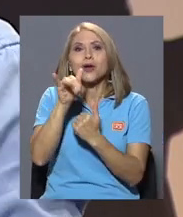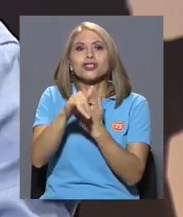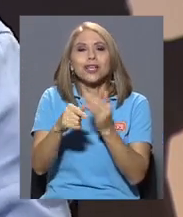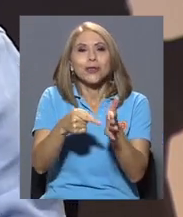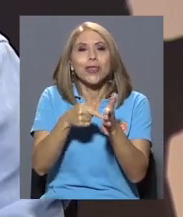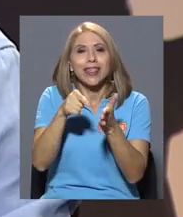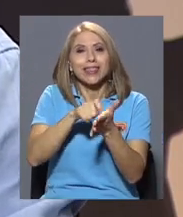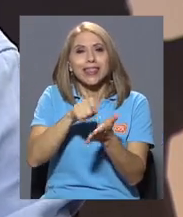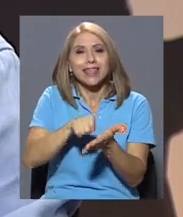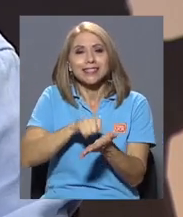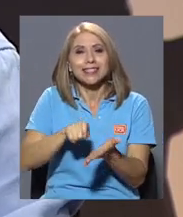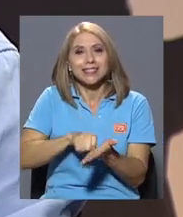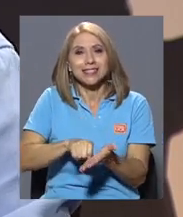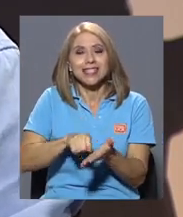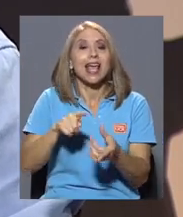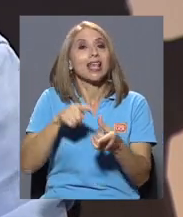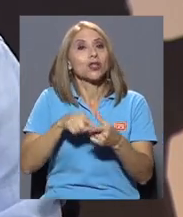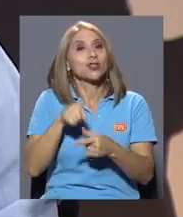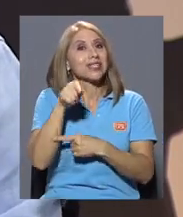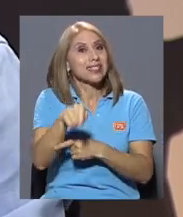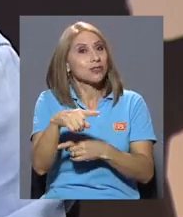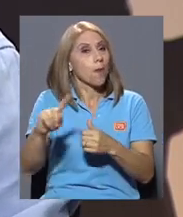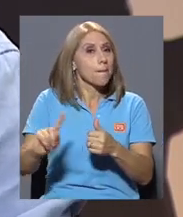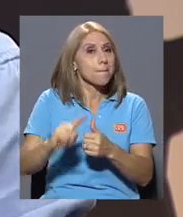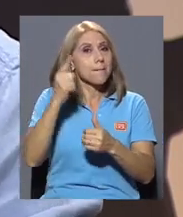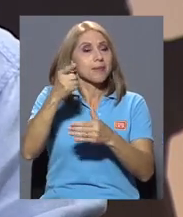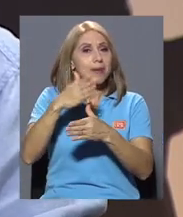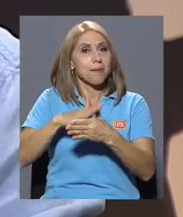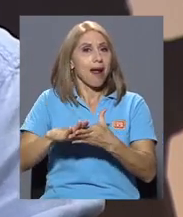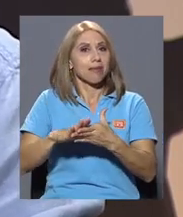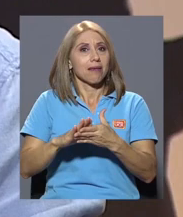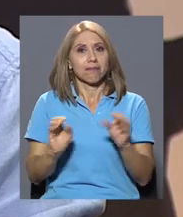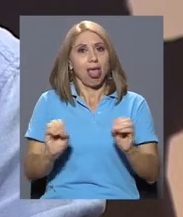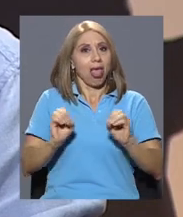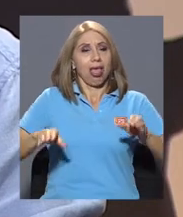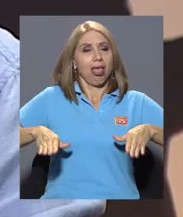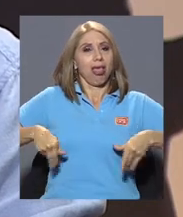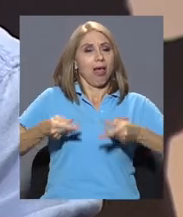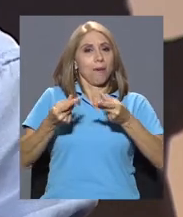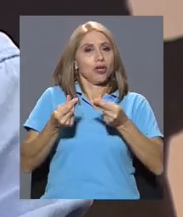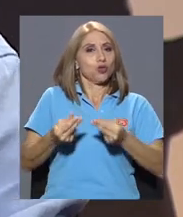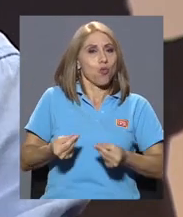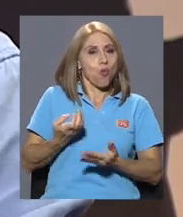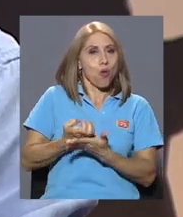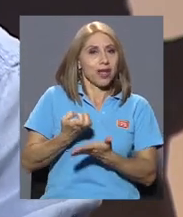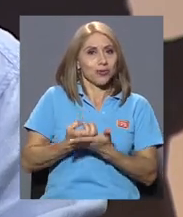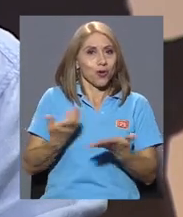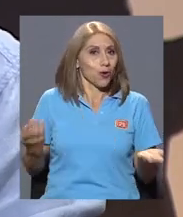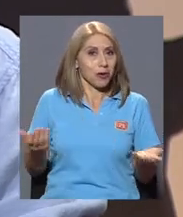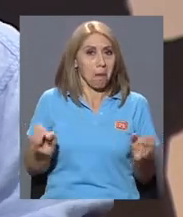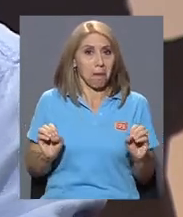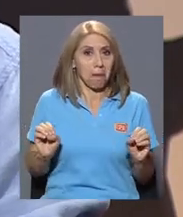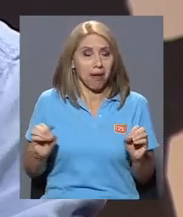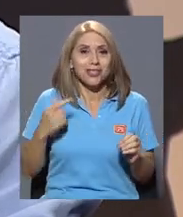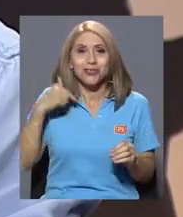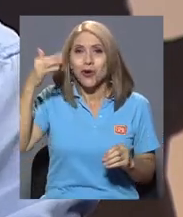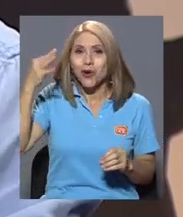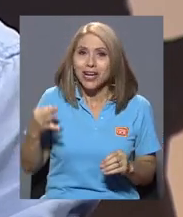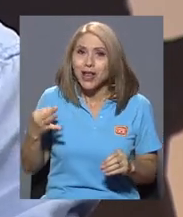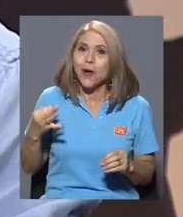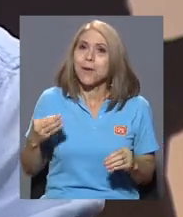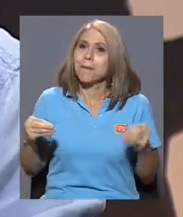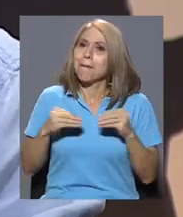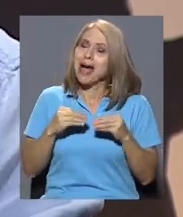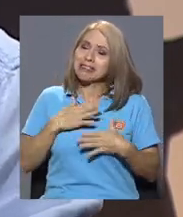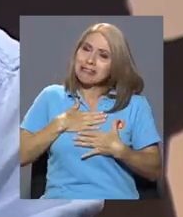entonces creo que fue toda una primera parte que no contó con un presupuesto económico yo creo que fue un presupuesto más